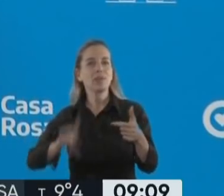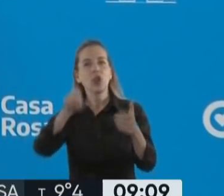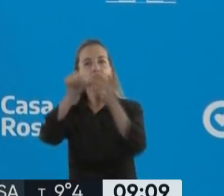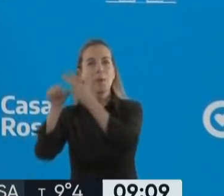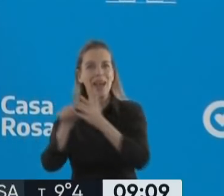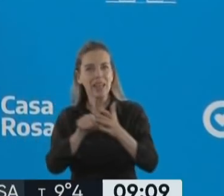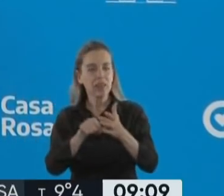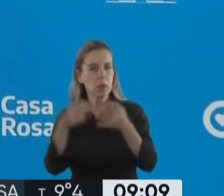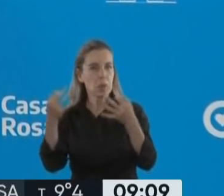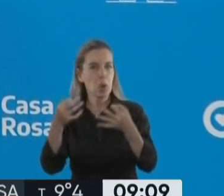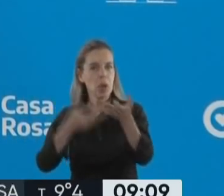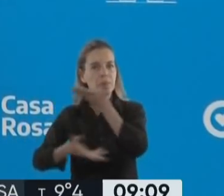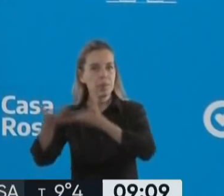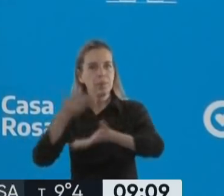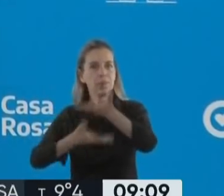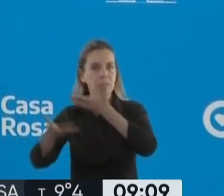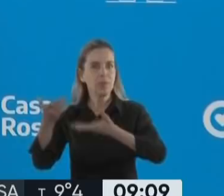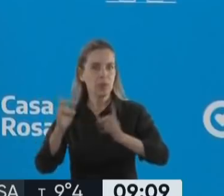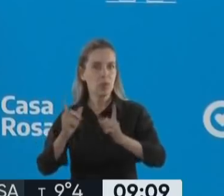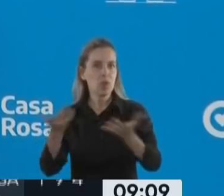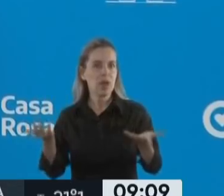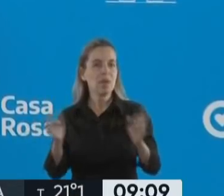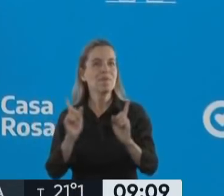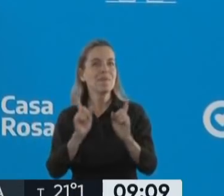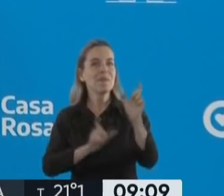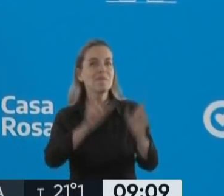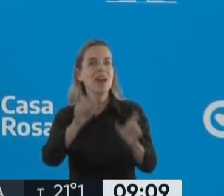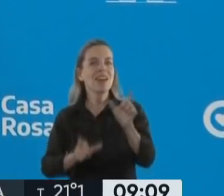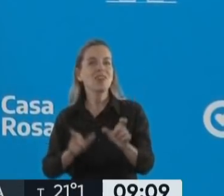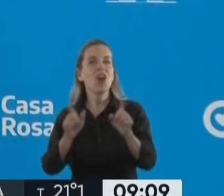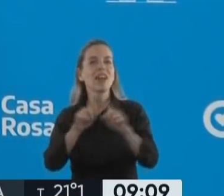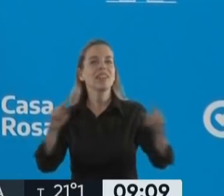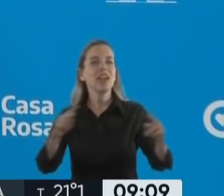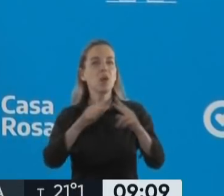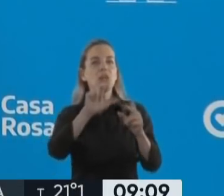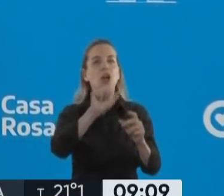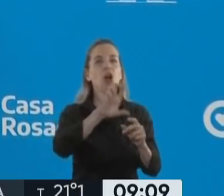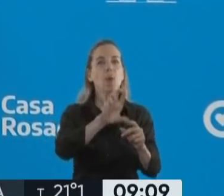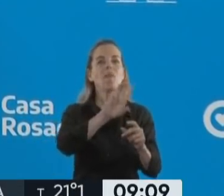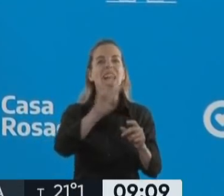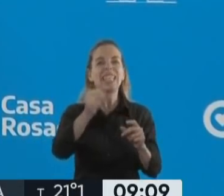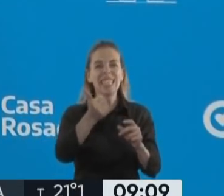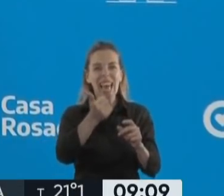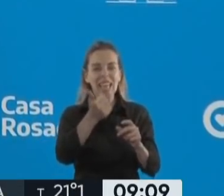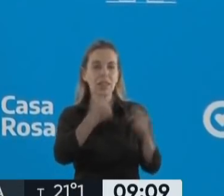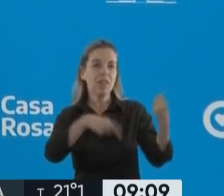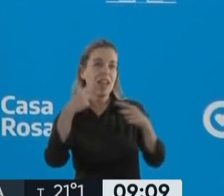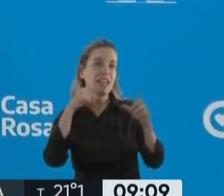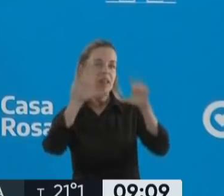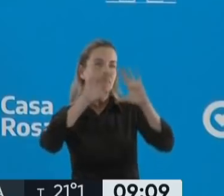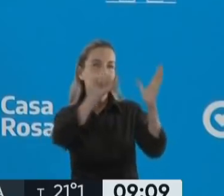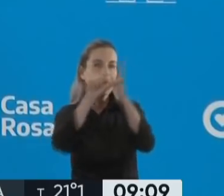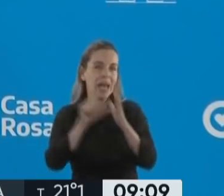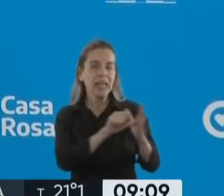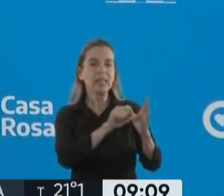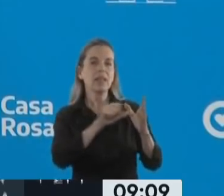elogios de parte de otros mandatarios y también incluso de participantes en el caso de la COP que estaban allí presentes por las diferentes organizaciones internacionales,